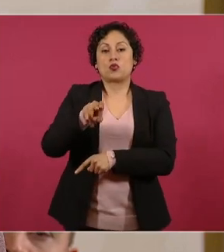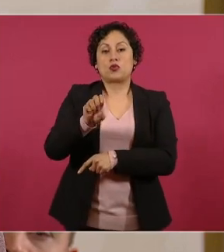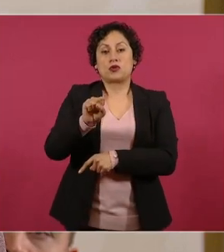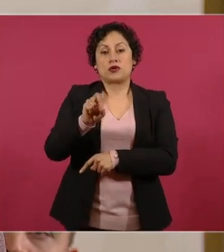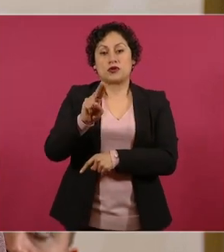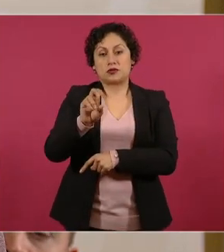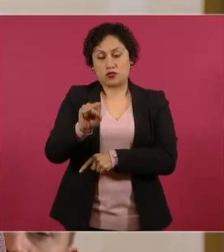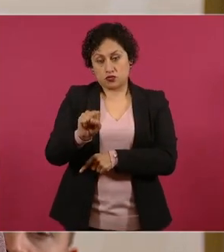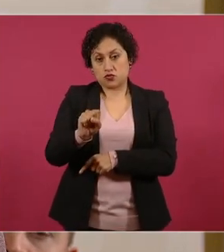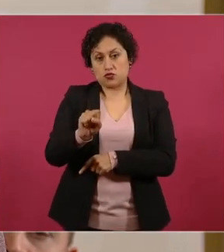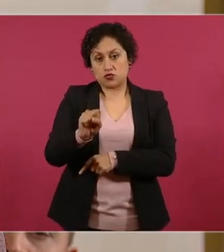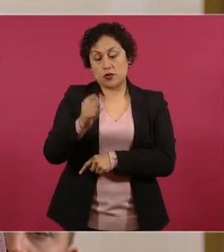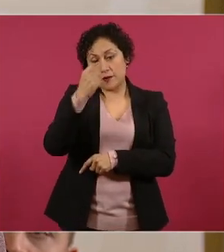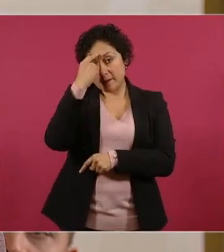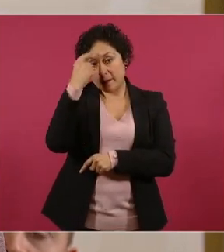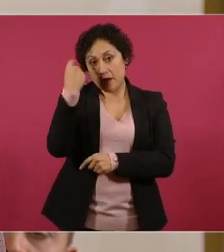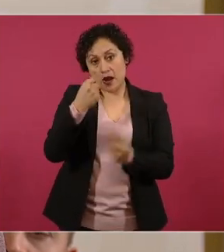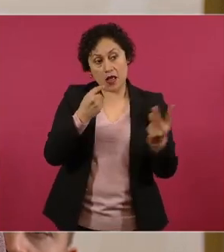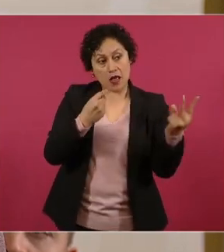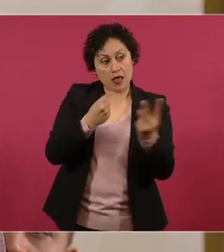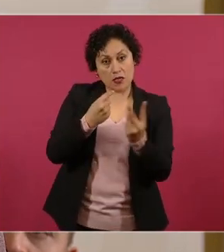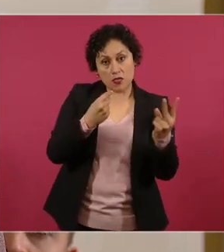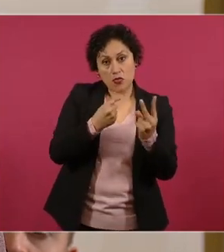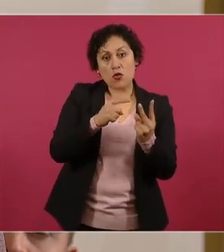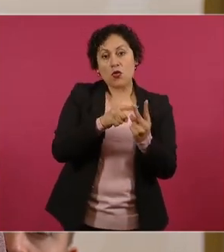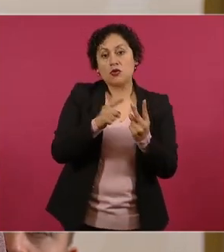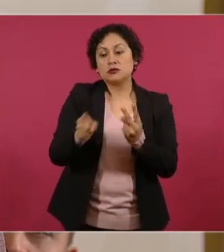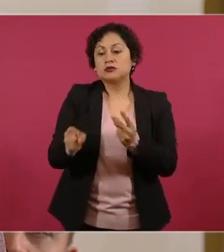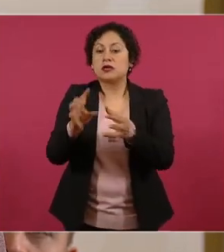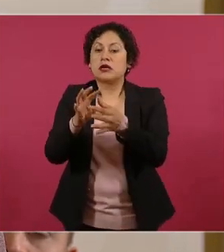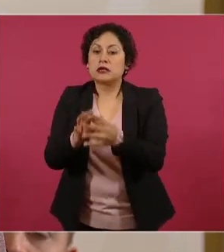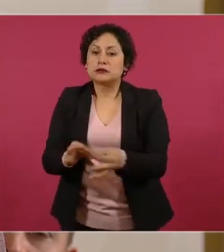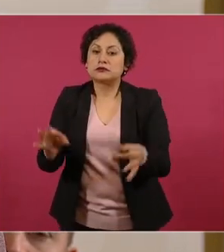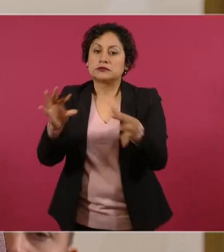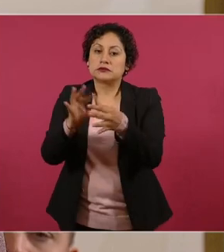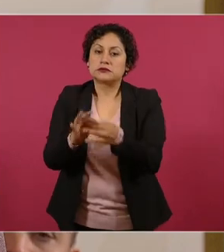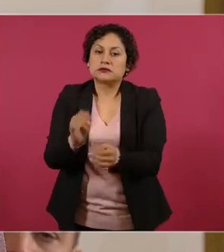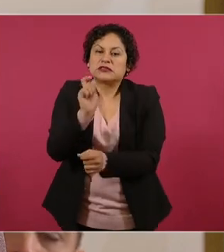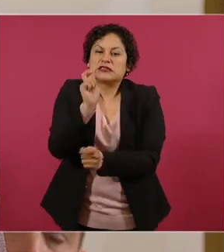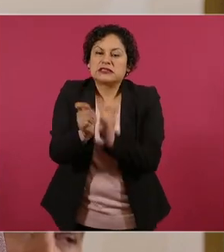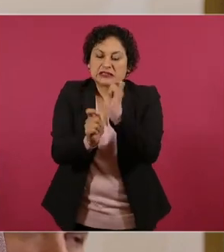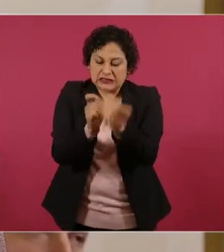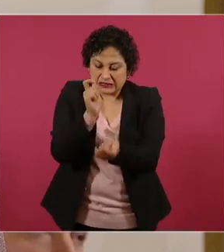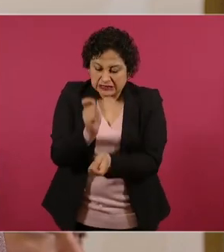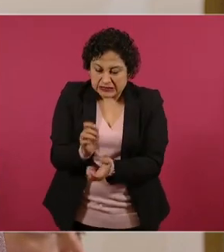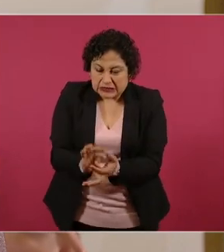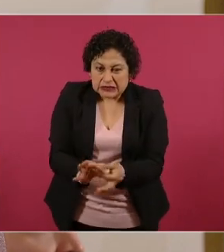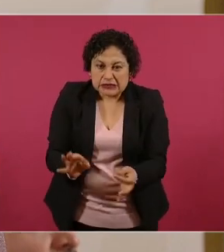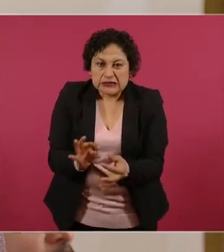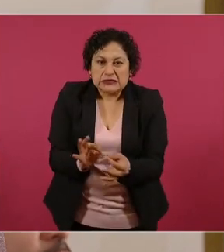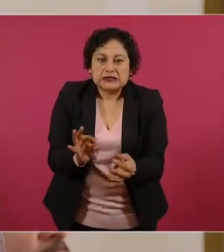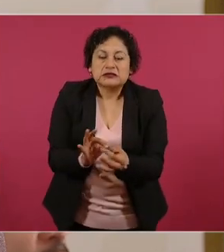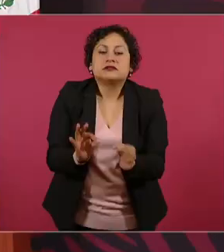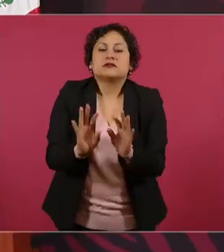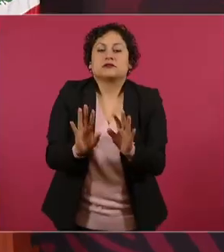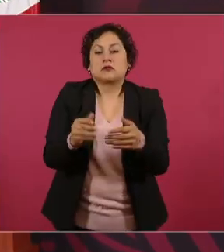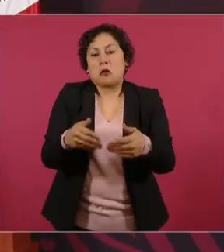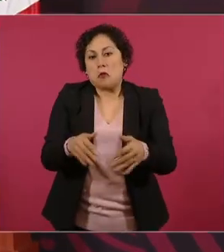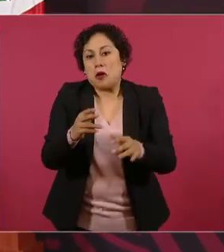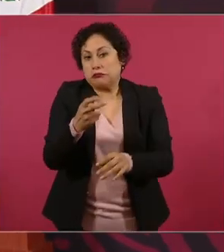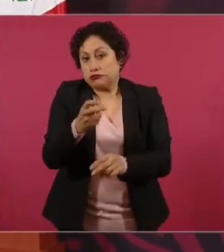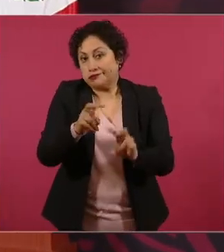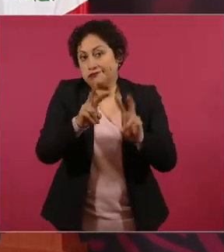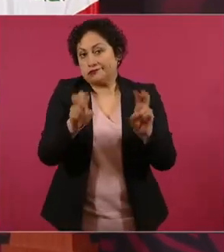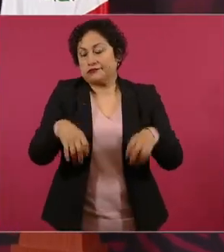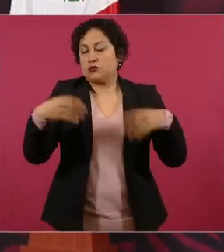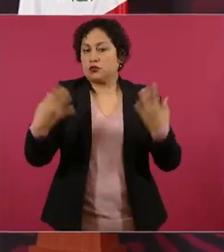que les explique cómo funciona todo esto. Además, va a ser interesante cómo es que